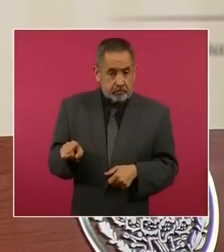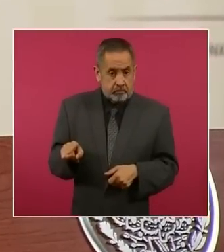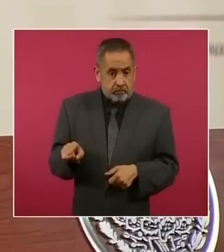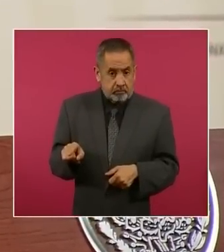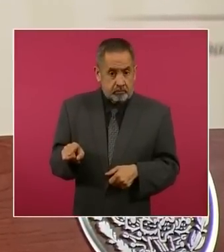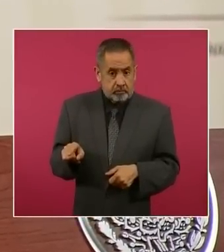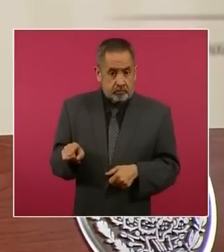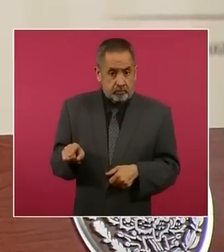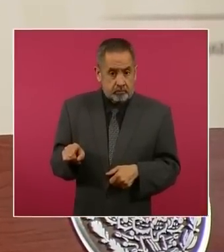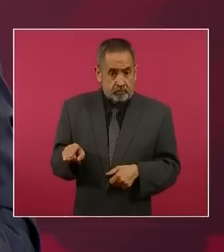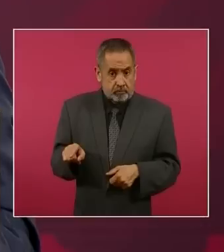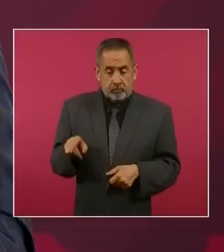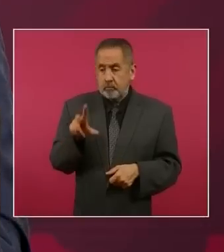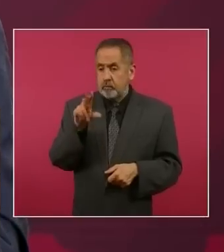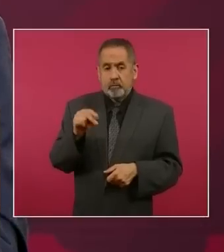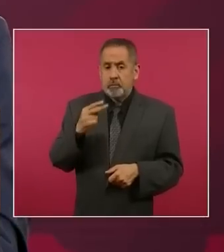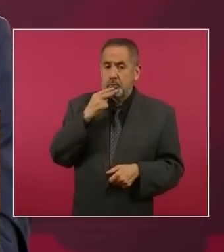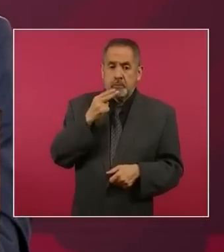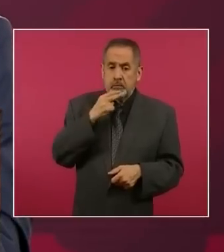no utilizar